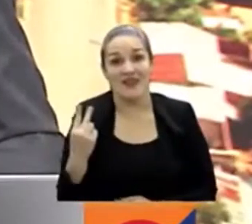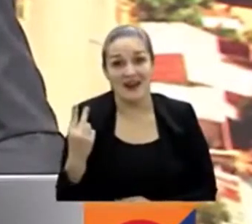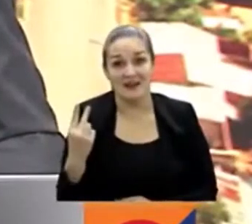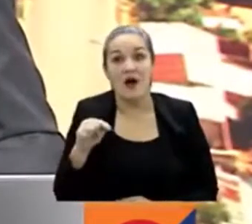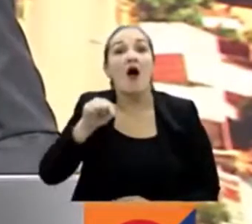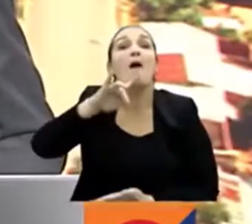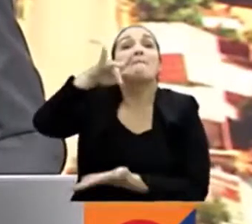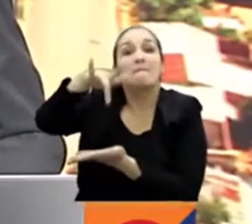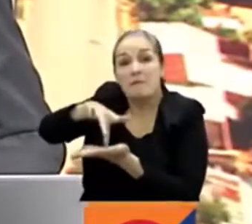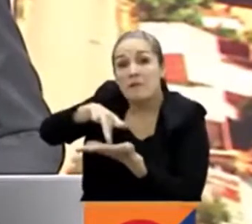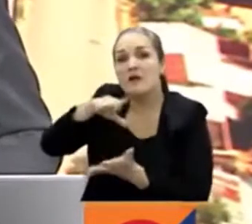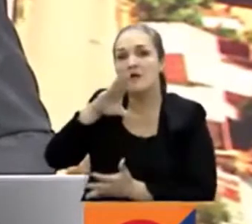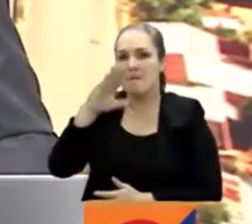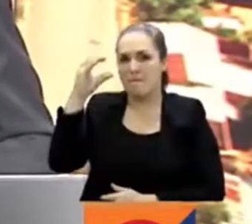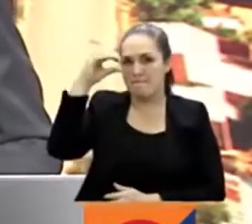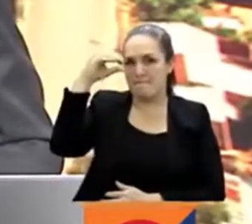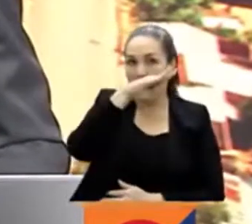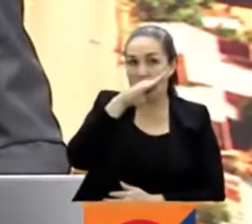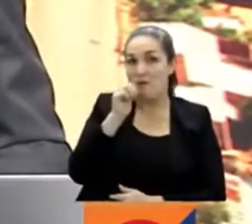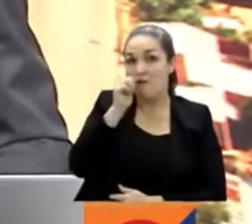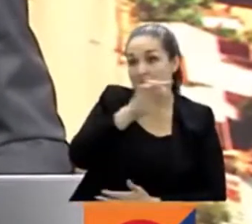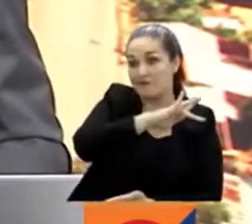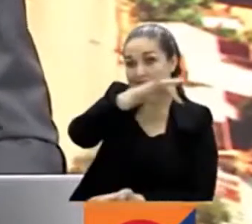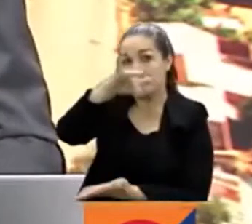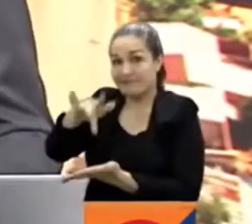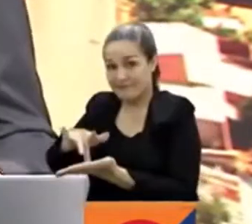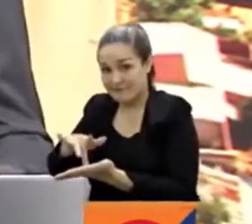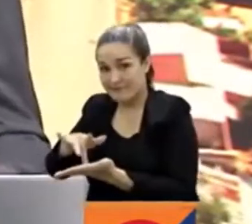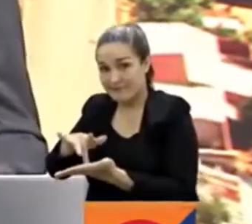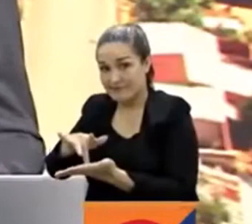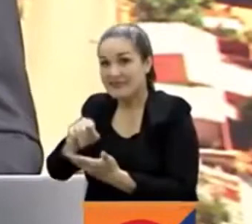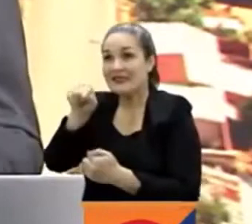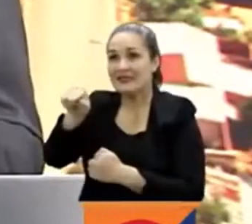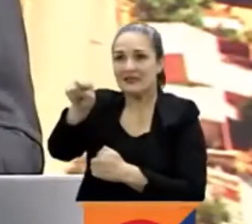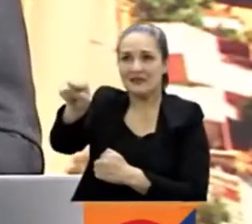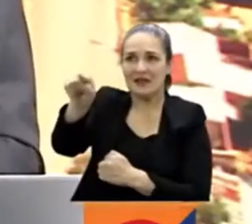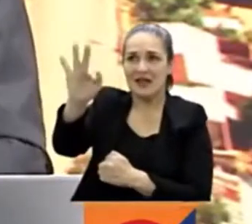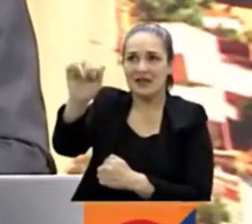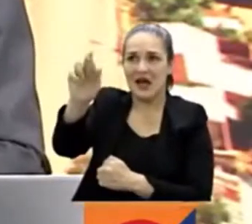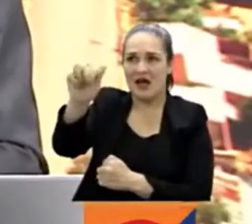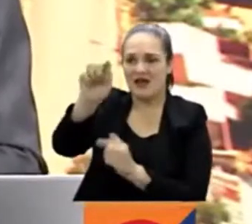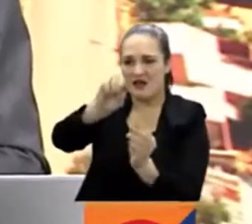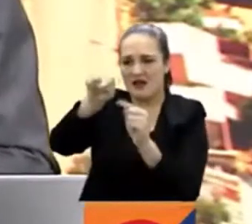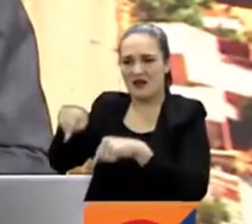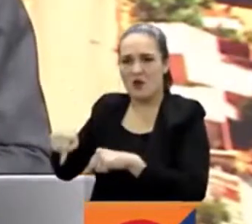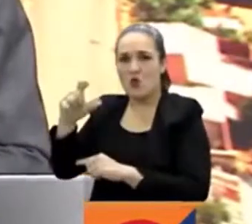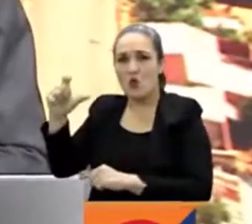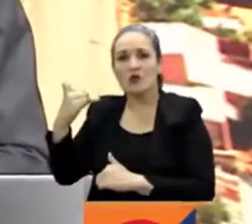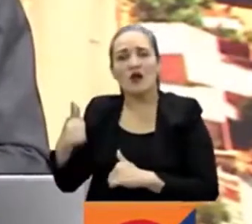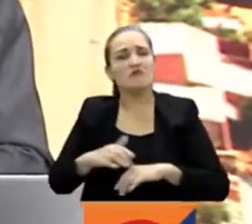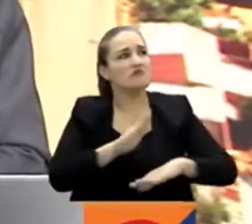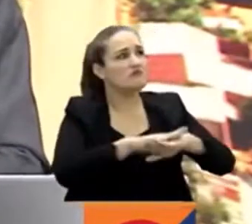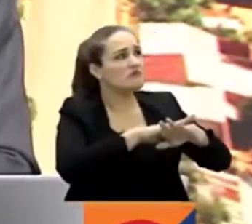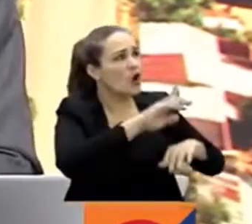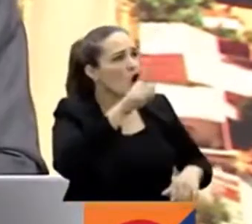del presidente Gustavo Petro, del Tarra a Cúcuta, pues desde la región hacen un llamado al alto gobierno.